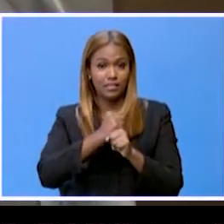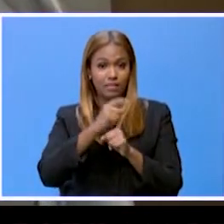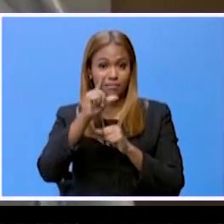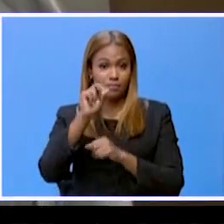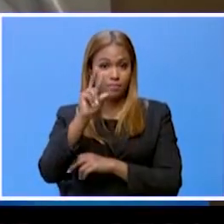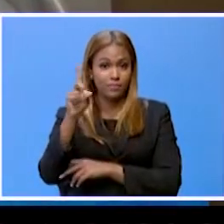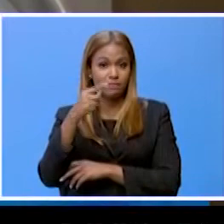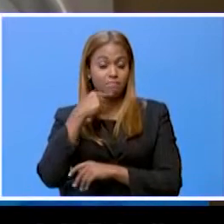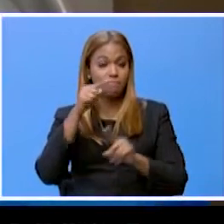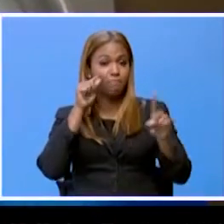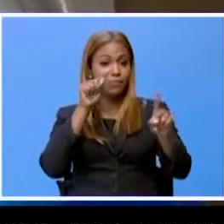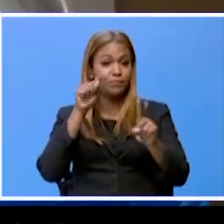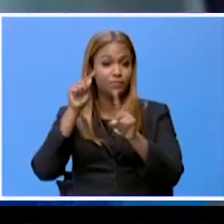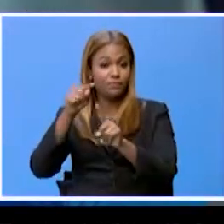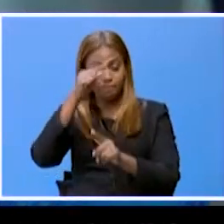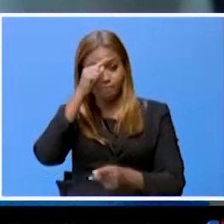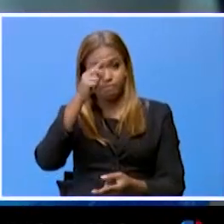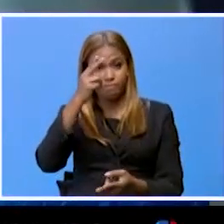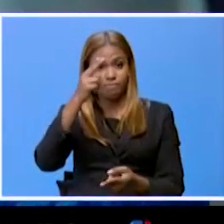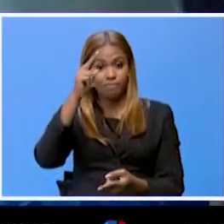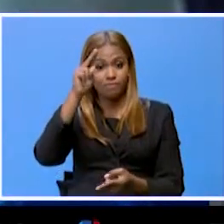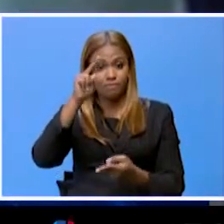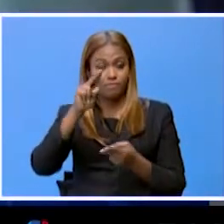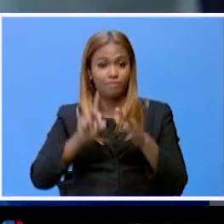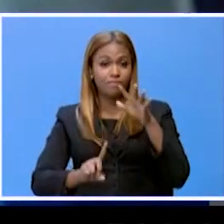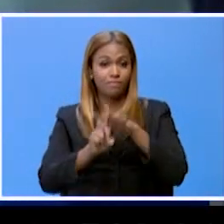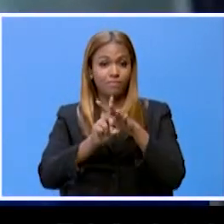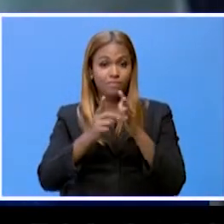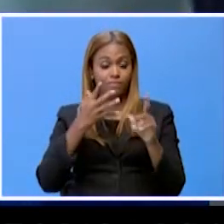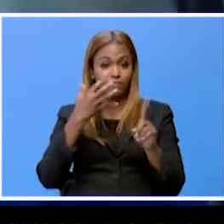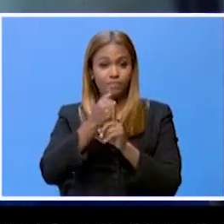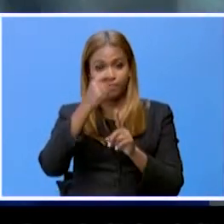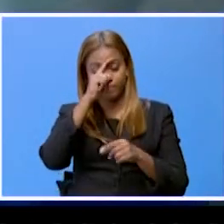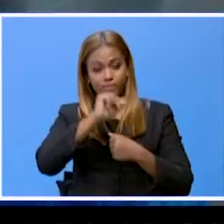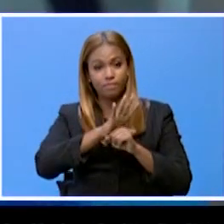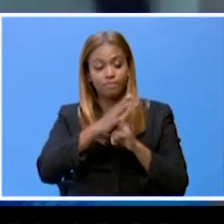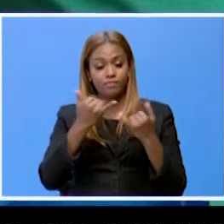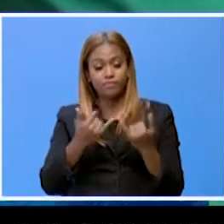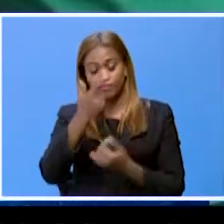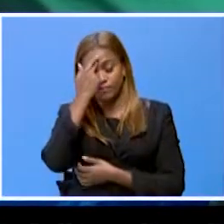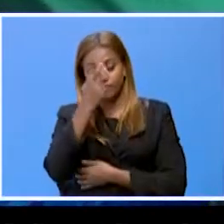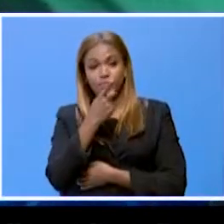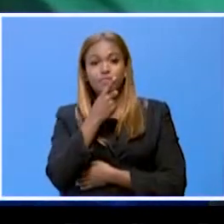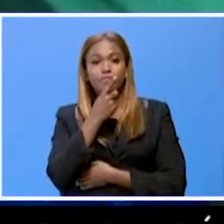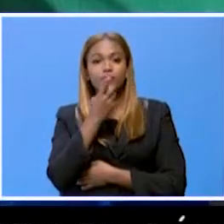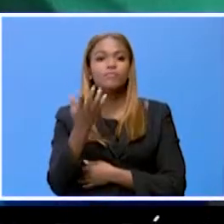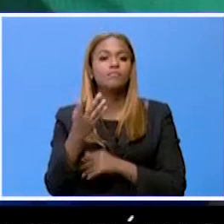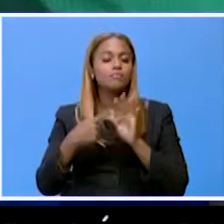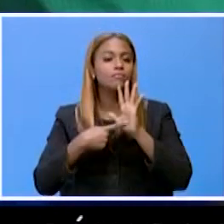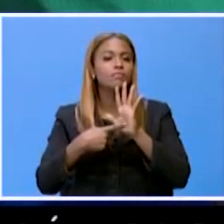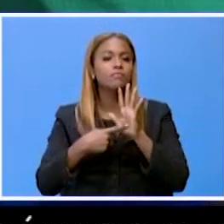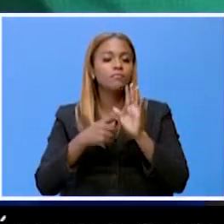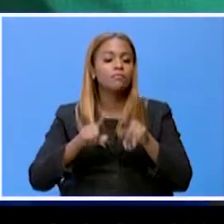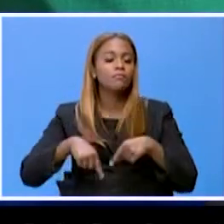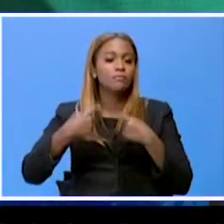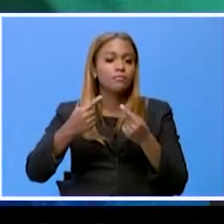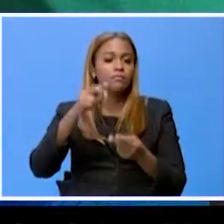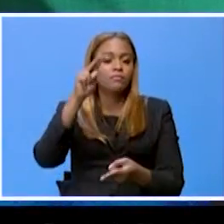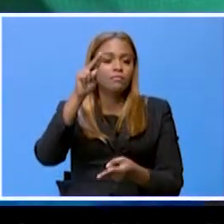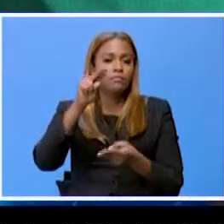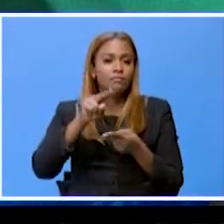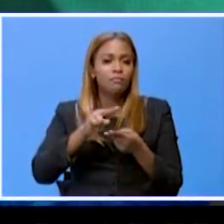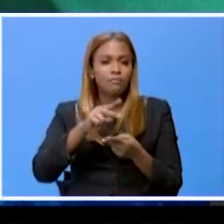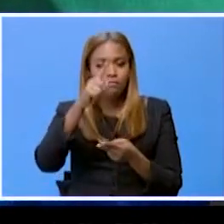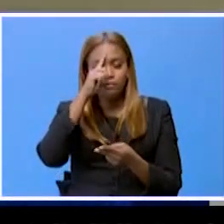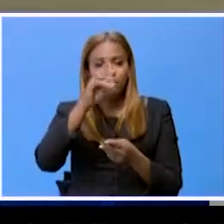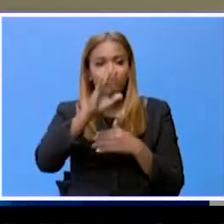que los indicadores de mitigación de impacto para la enfermedad COVID-19 en República Dominicana han mostrado tendencia a la baja en